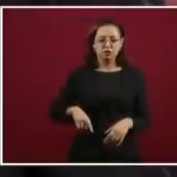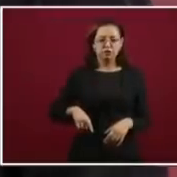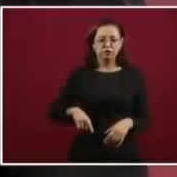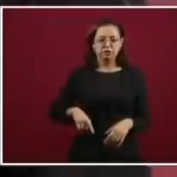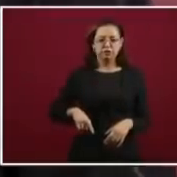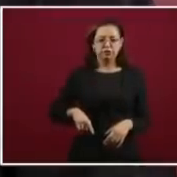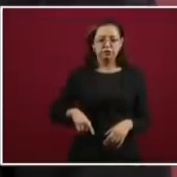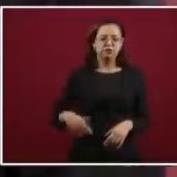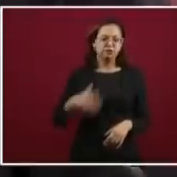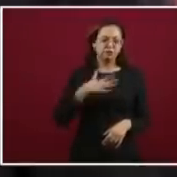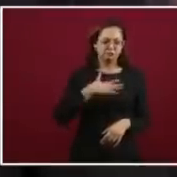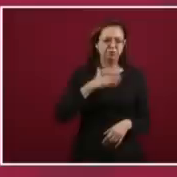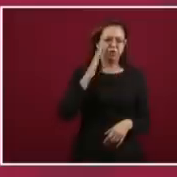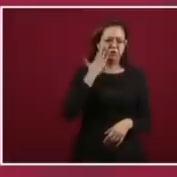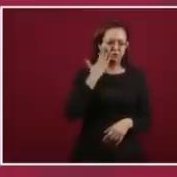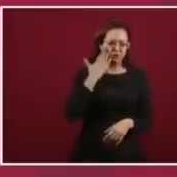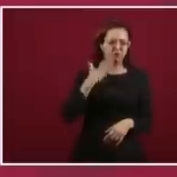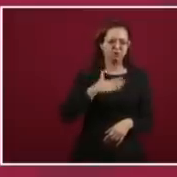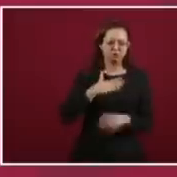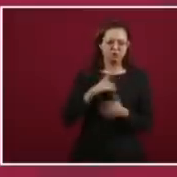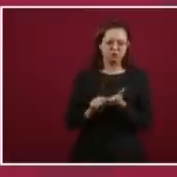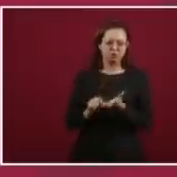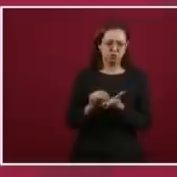mi facebook twitter